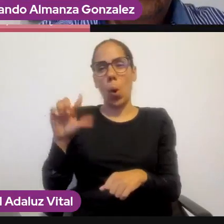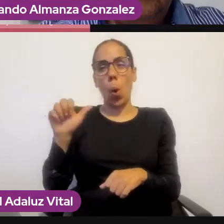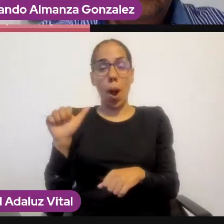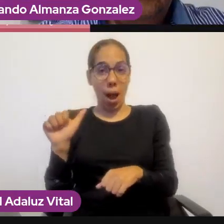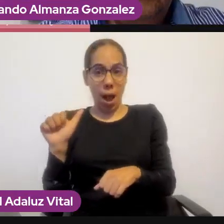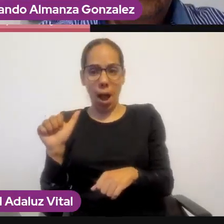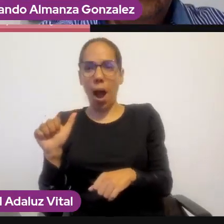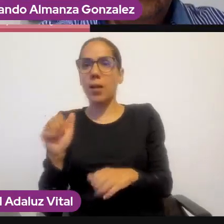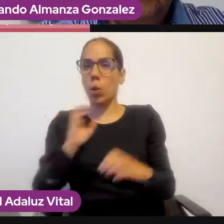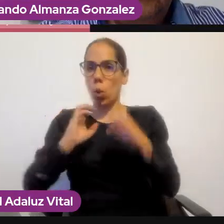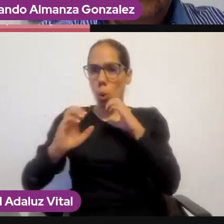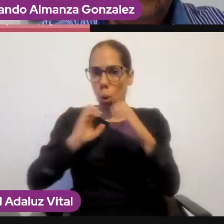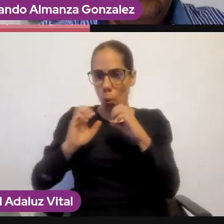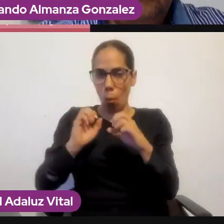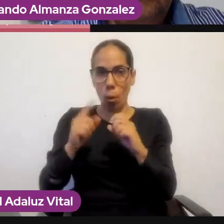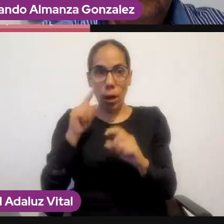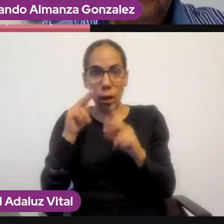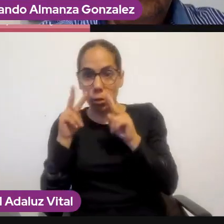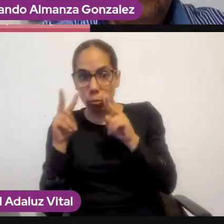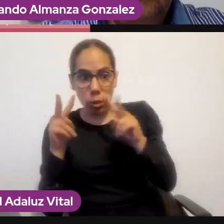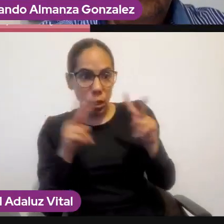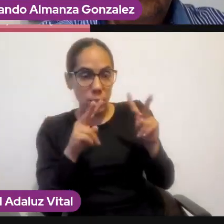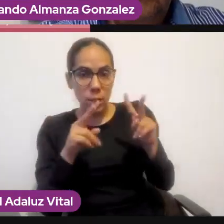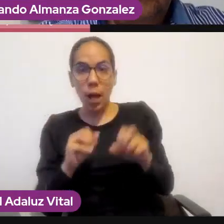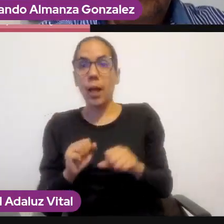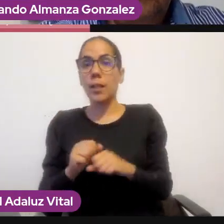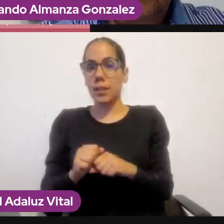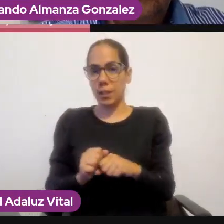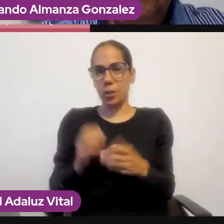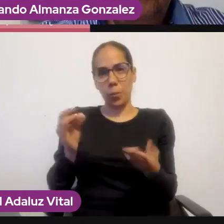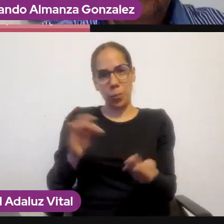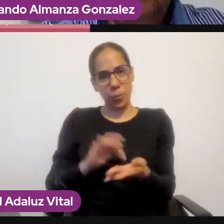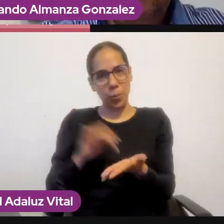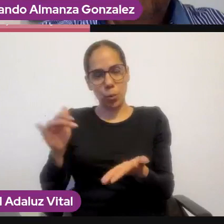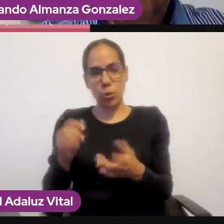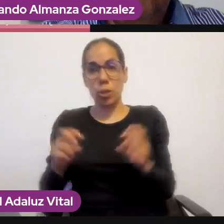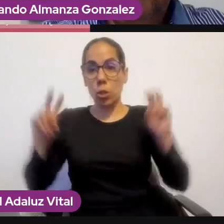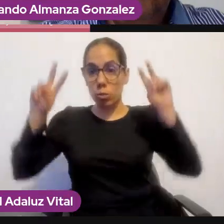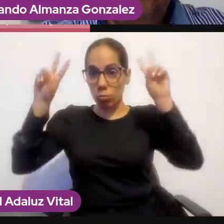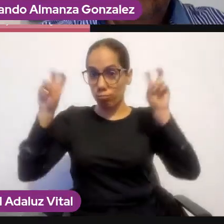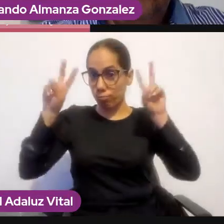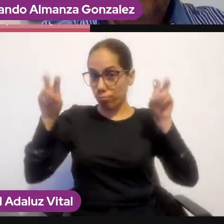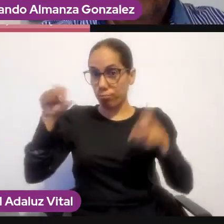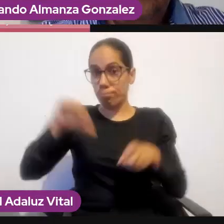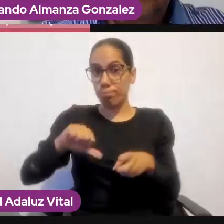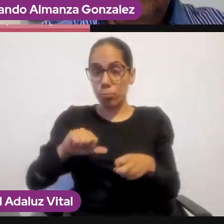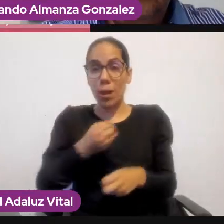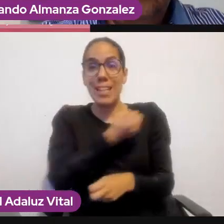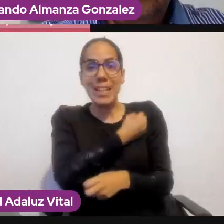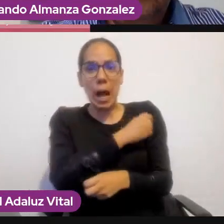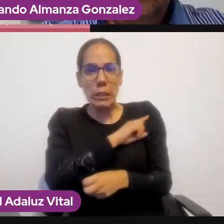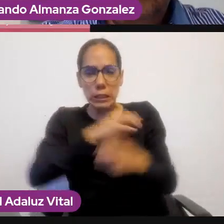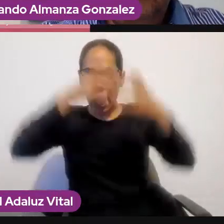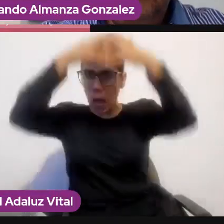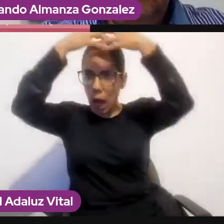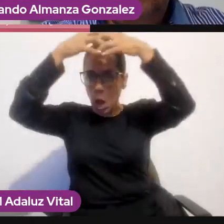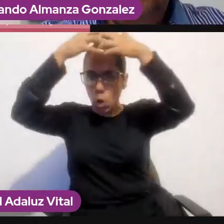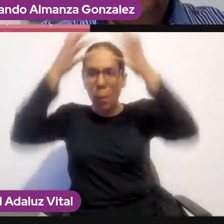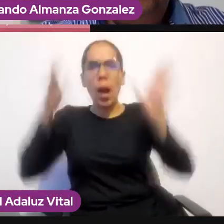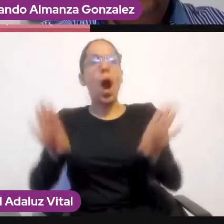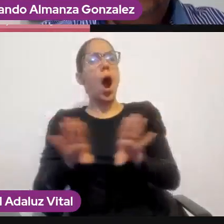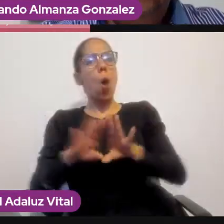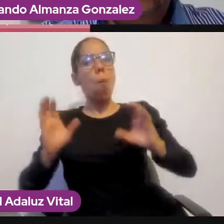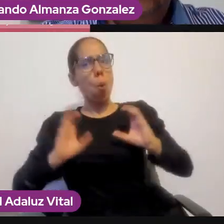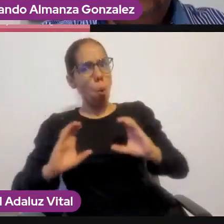y preguntas en nuestras redes sociales. El tema de hoy, la importancia de la salud mental y sus cuidados. Y